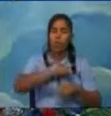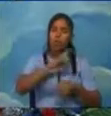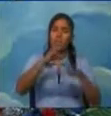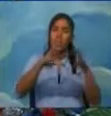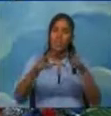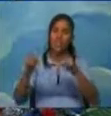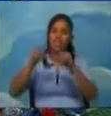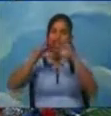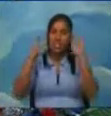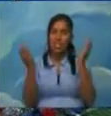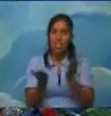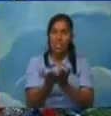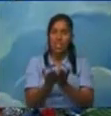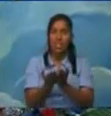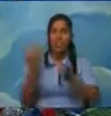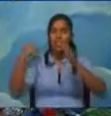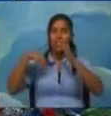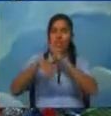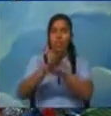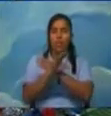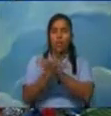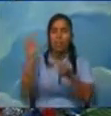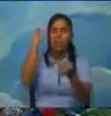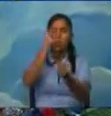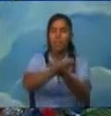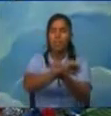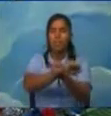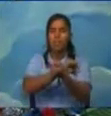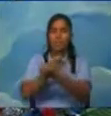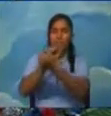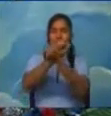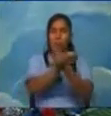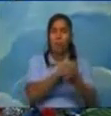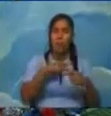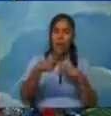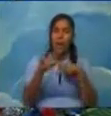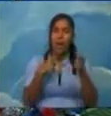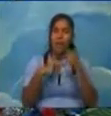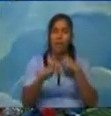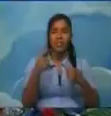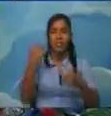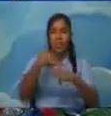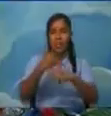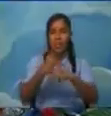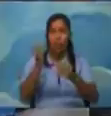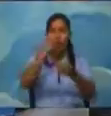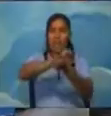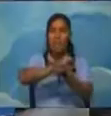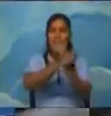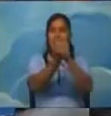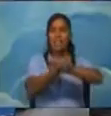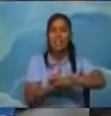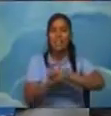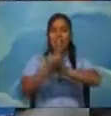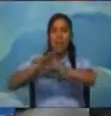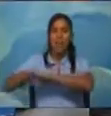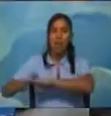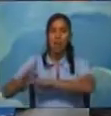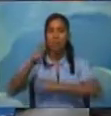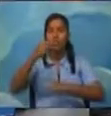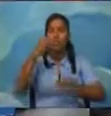tierra. Se los van a llevar cautivos, los van a vender como esclavos. Si ustedes hacen